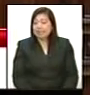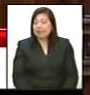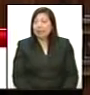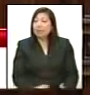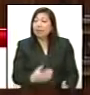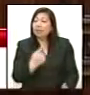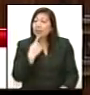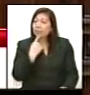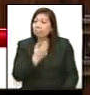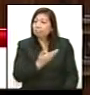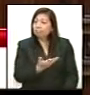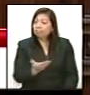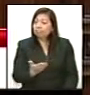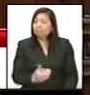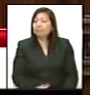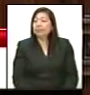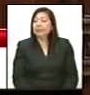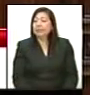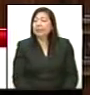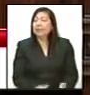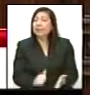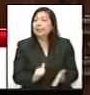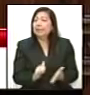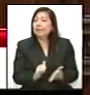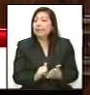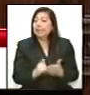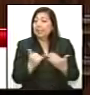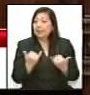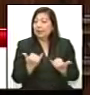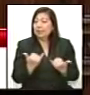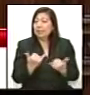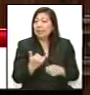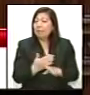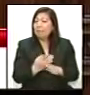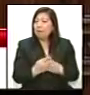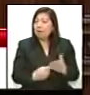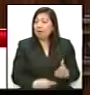Quiero recordarles que esta